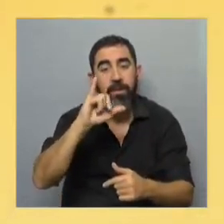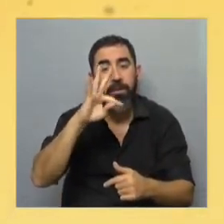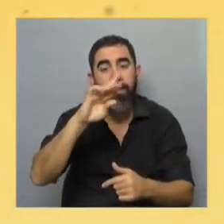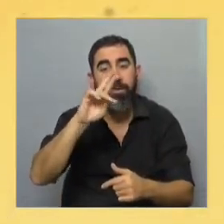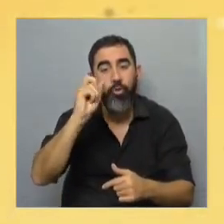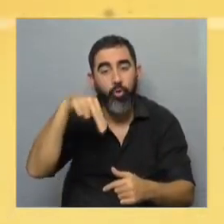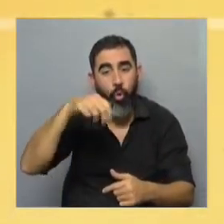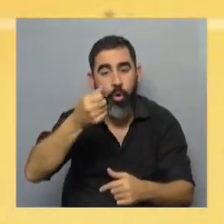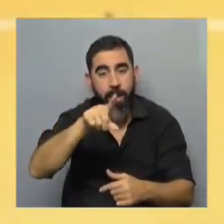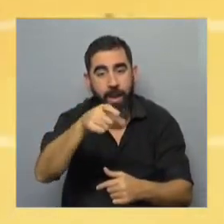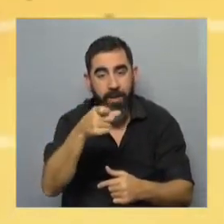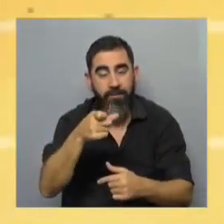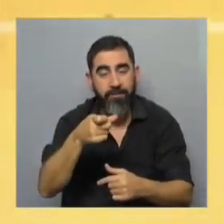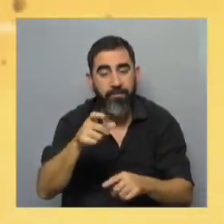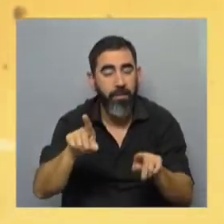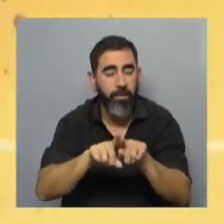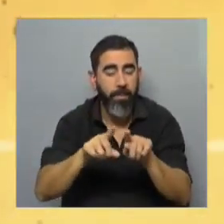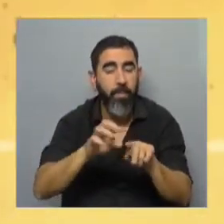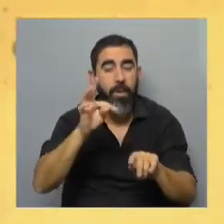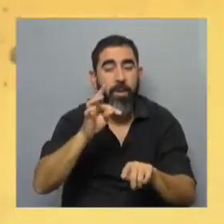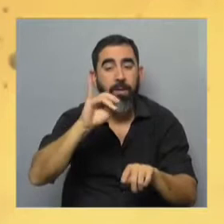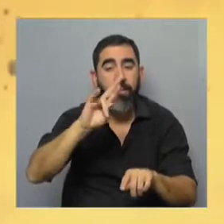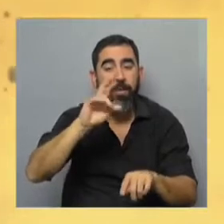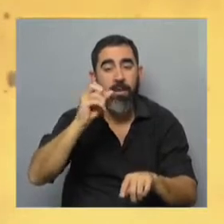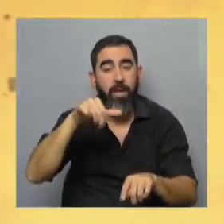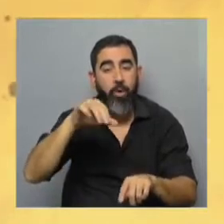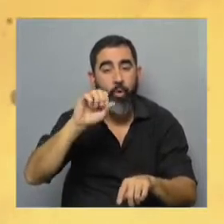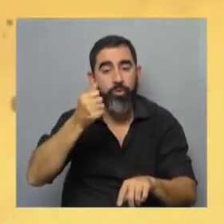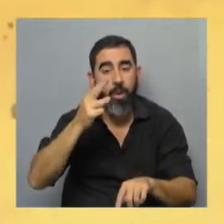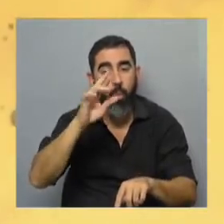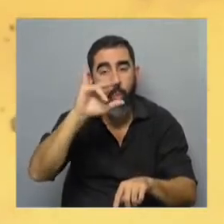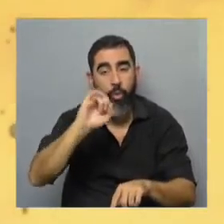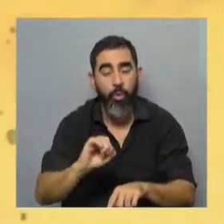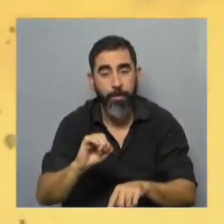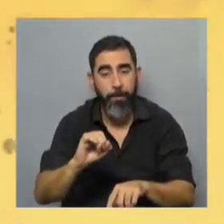raro, pero es de la familia de los tiranosaurios, uno de los primeros tiranosaurios, de los